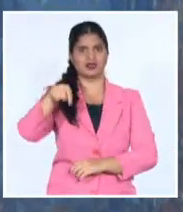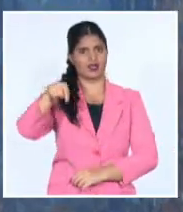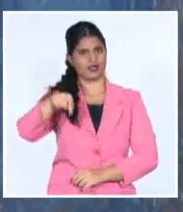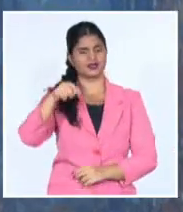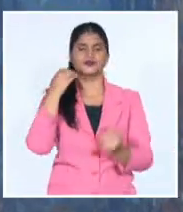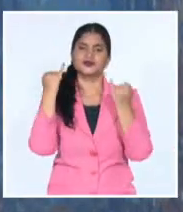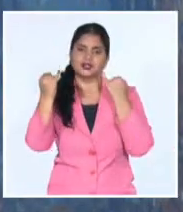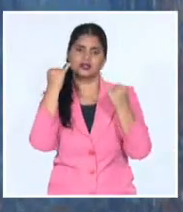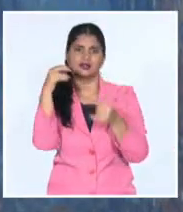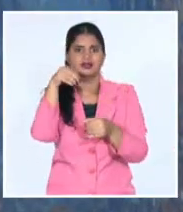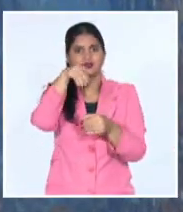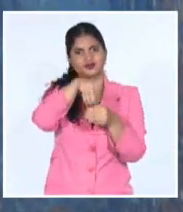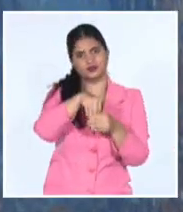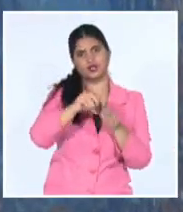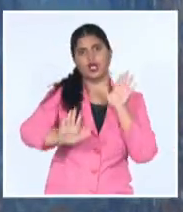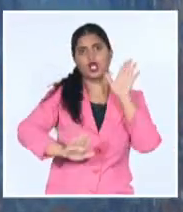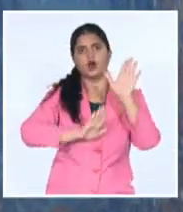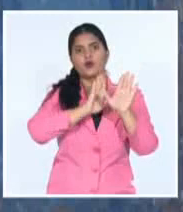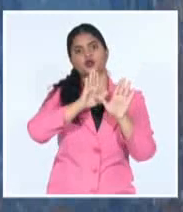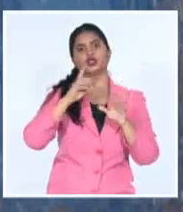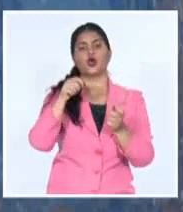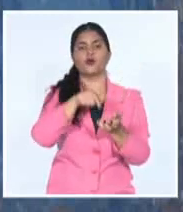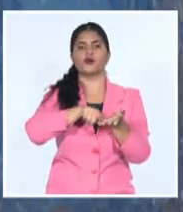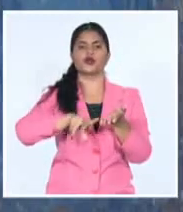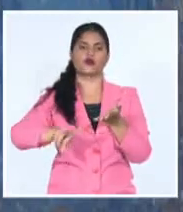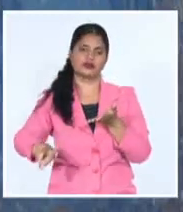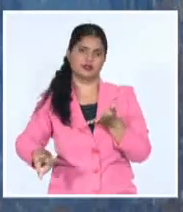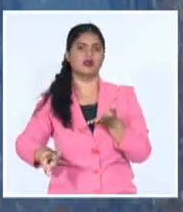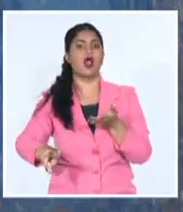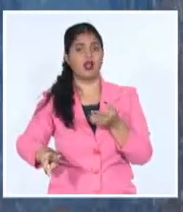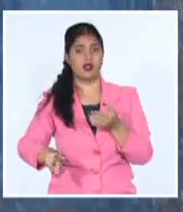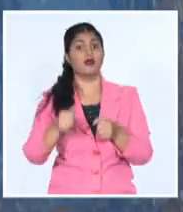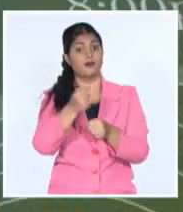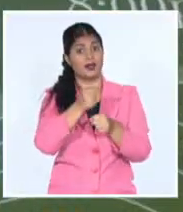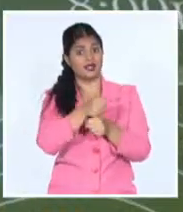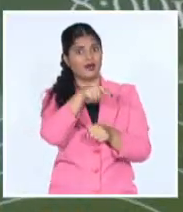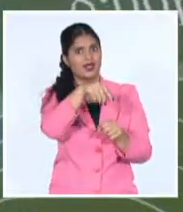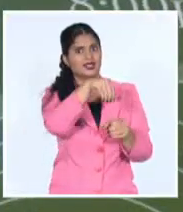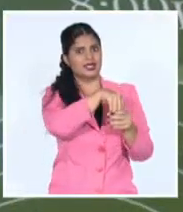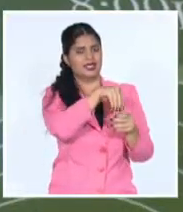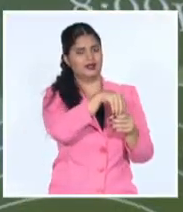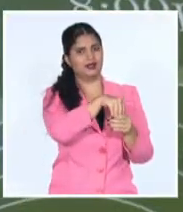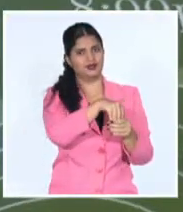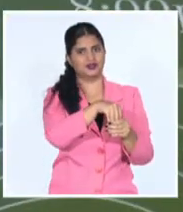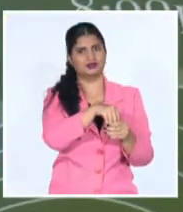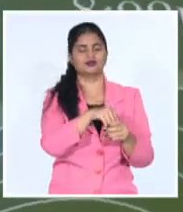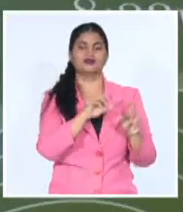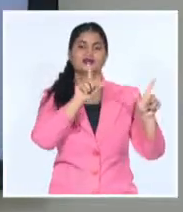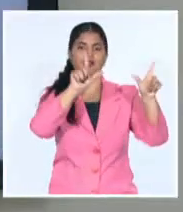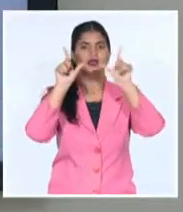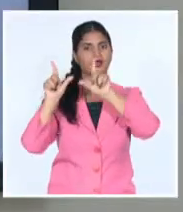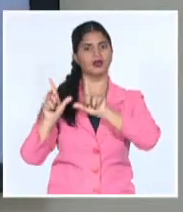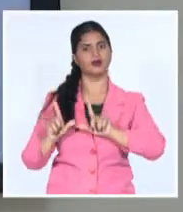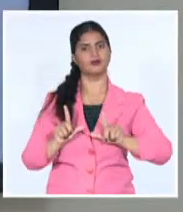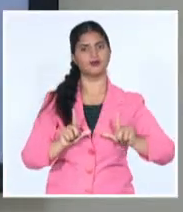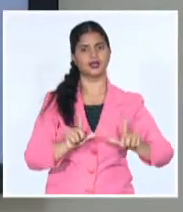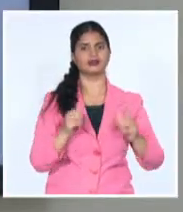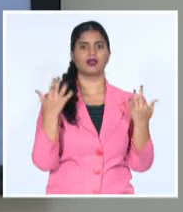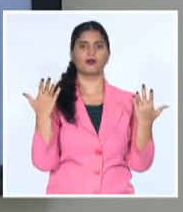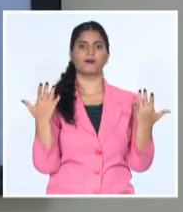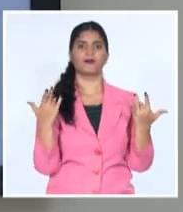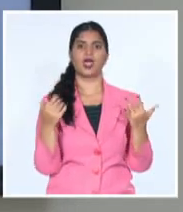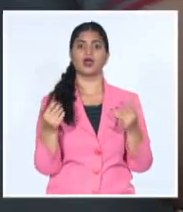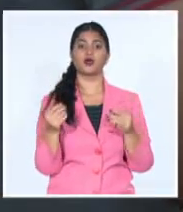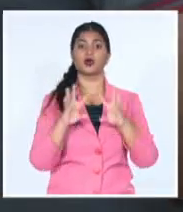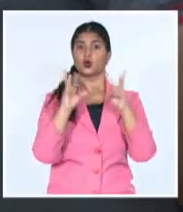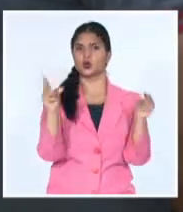incluir los fondos del Museo Provincial Nazo Aramonte para mantenernos activos en las exposiciones. Las piezas surgen de las manos de 10